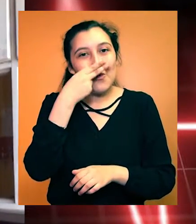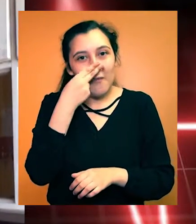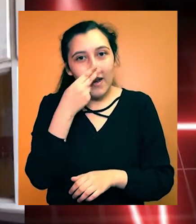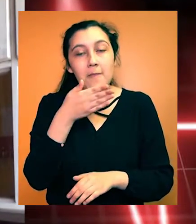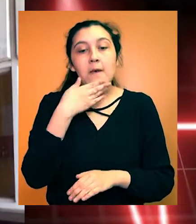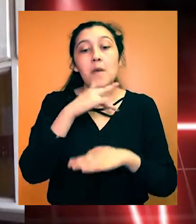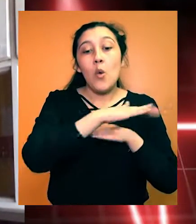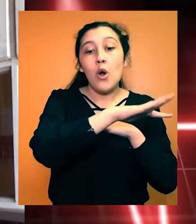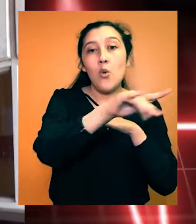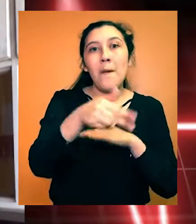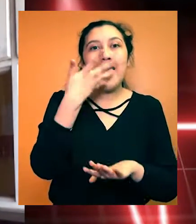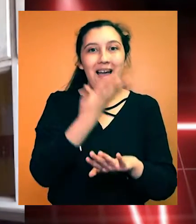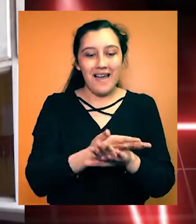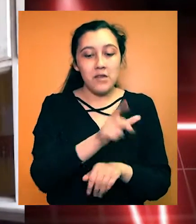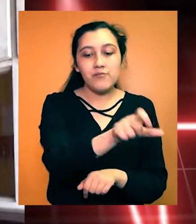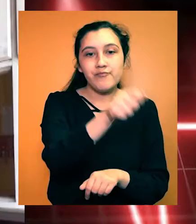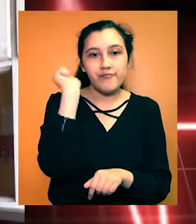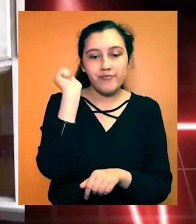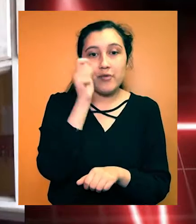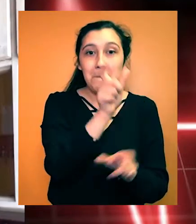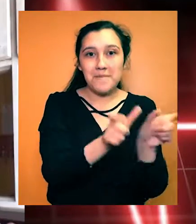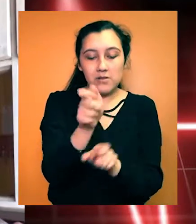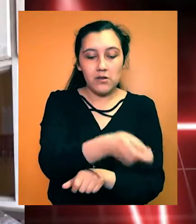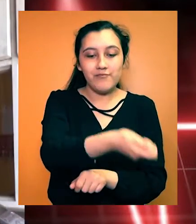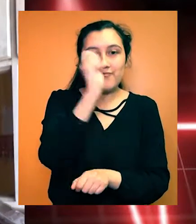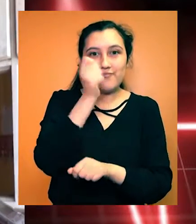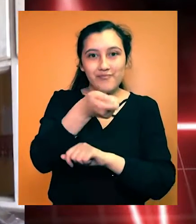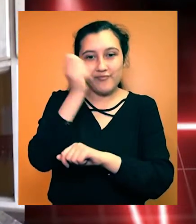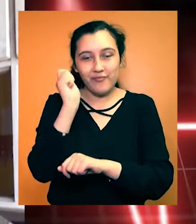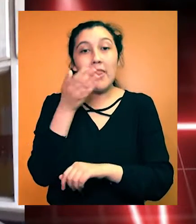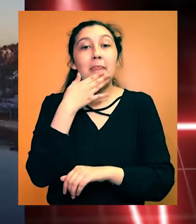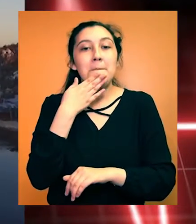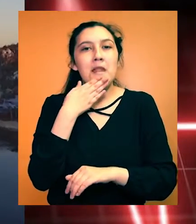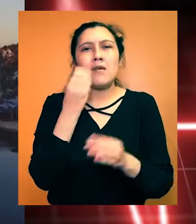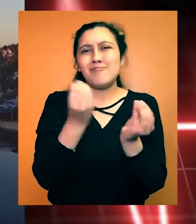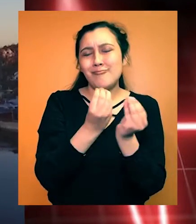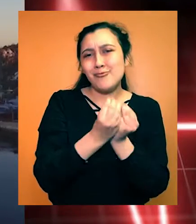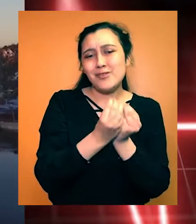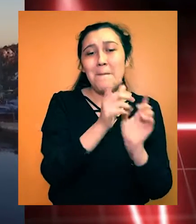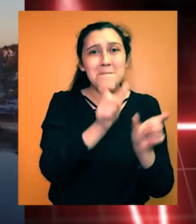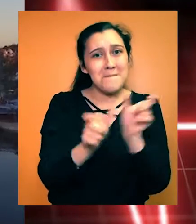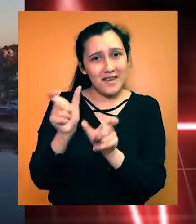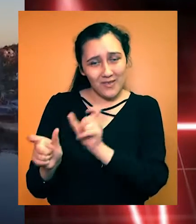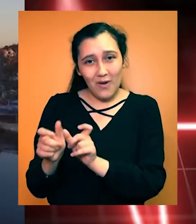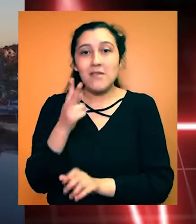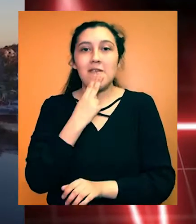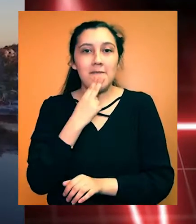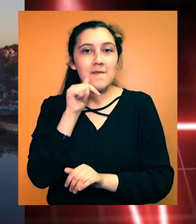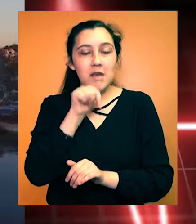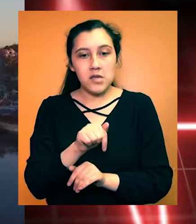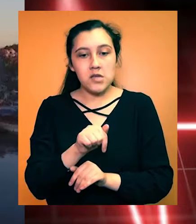que es productivo, en un mar donde hay una caleta de pescadores, en un mar donde hay un borde costero con mucha población, y población que